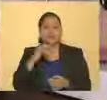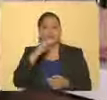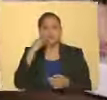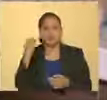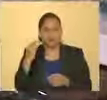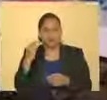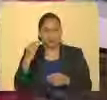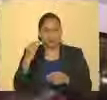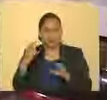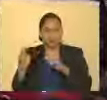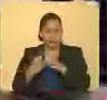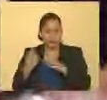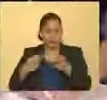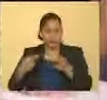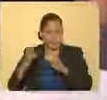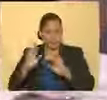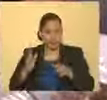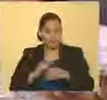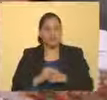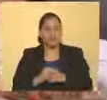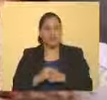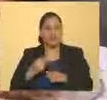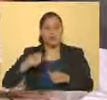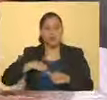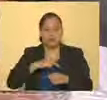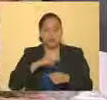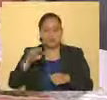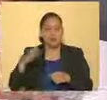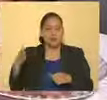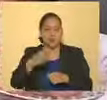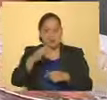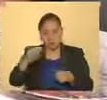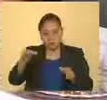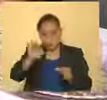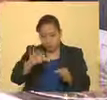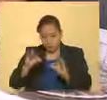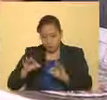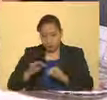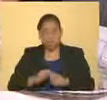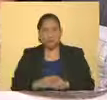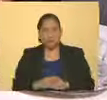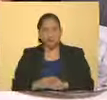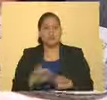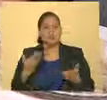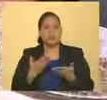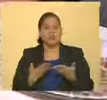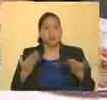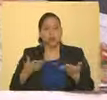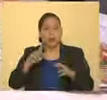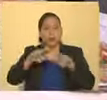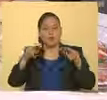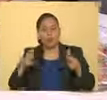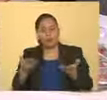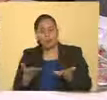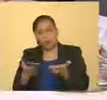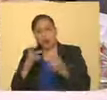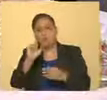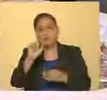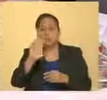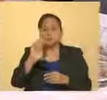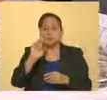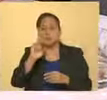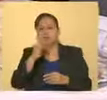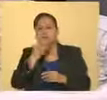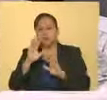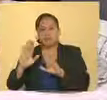que ya preparaste. ¿Ya? La vamos a poner sobre nuestro pescado. Y lo vamos a poner en el horno de 25 a 30